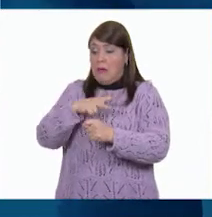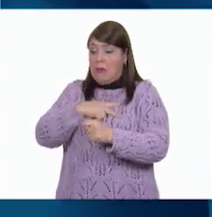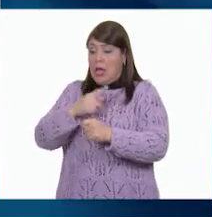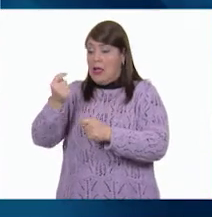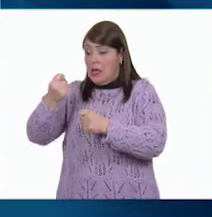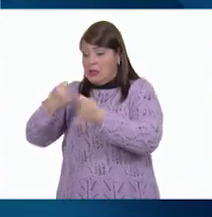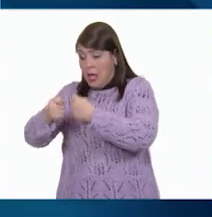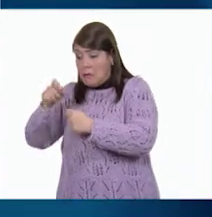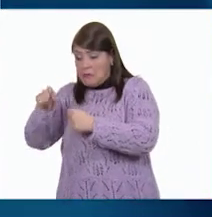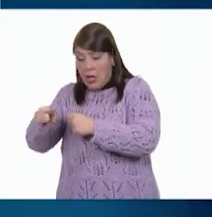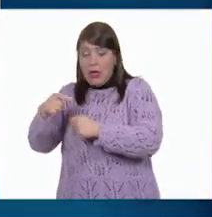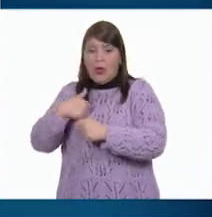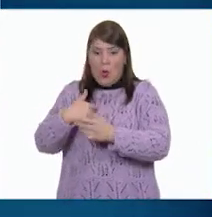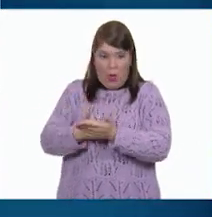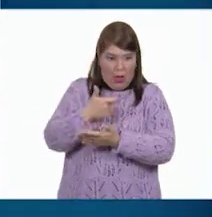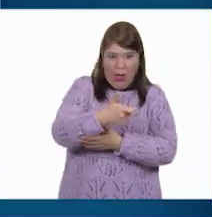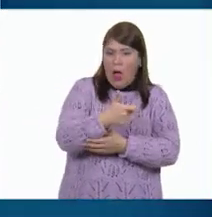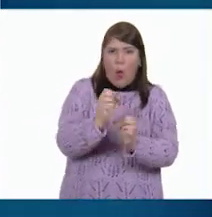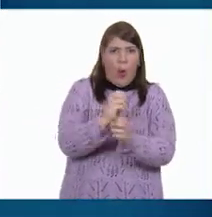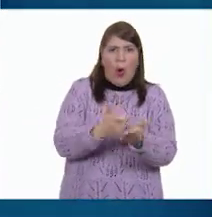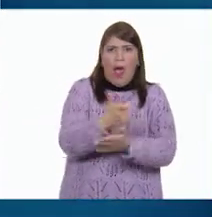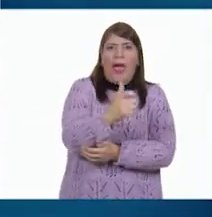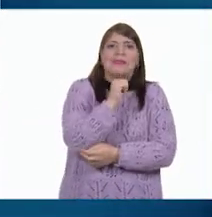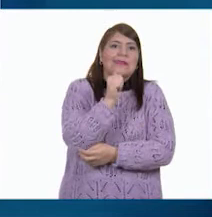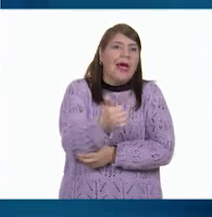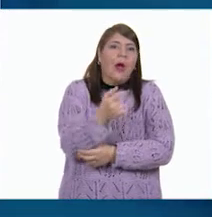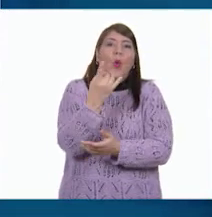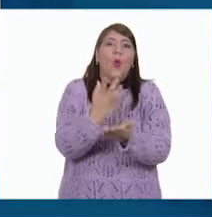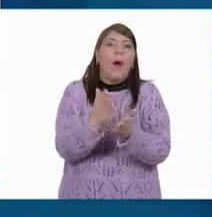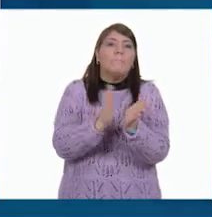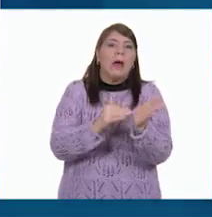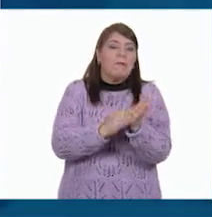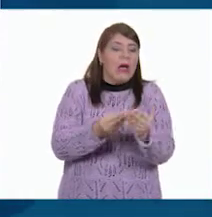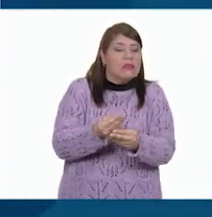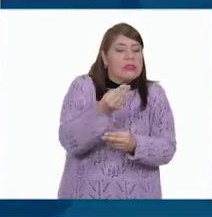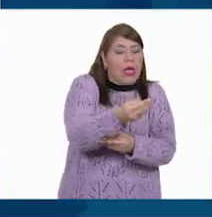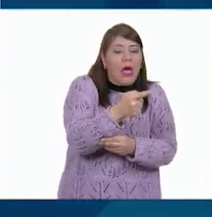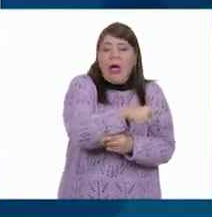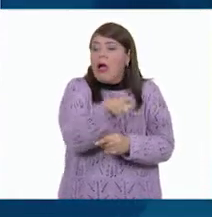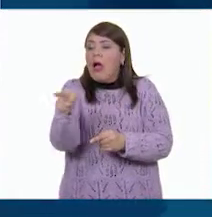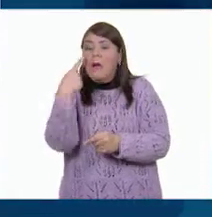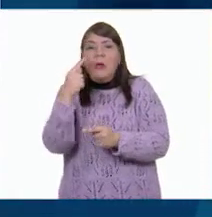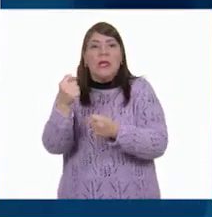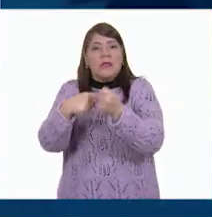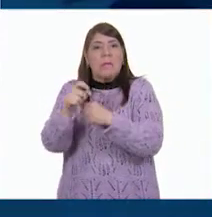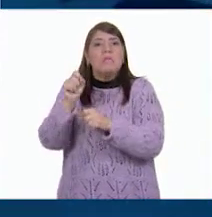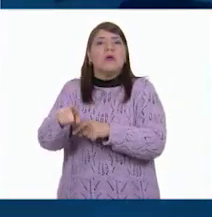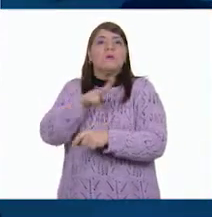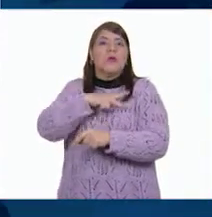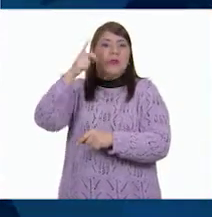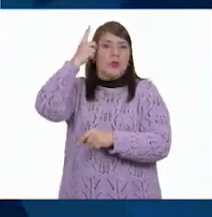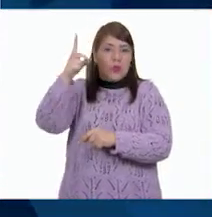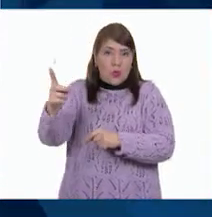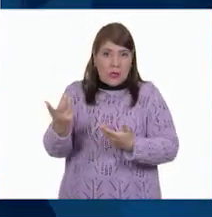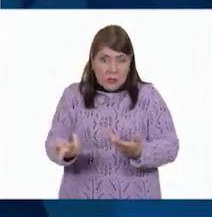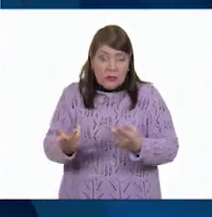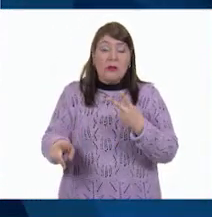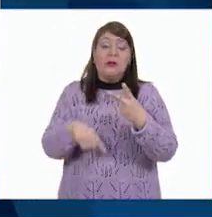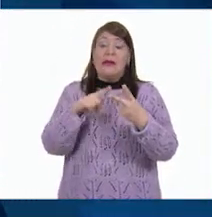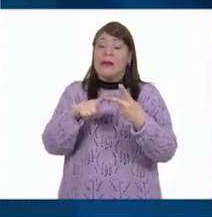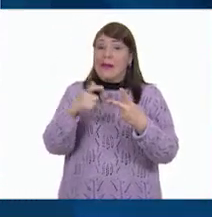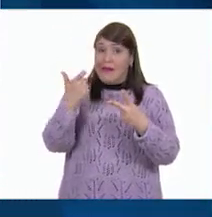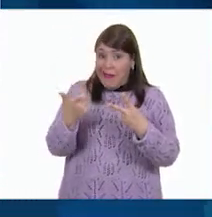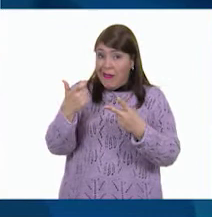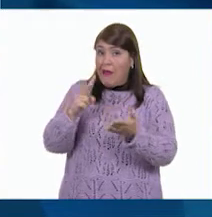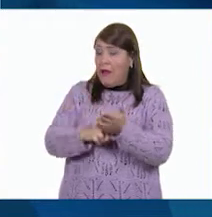es decir, que no le pagaban a los trabajadores con dinero. Una segunda característica es que los precios en estas